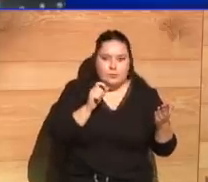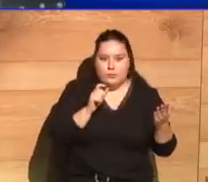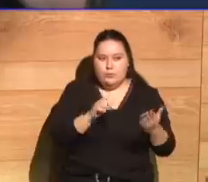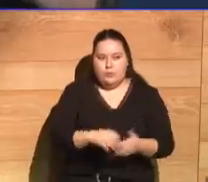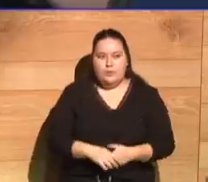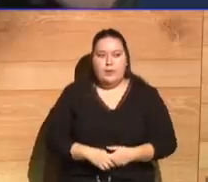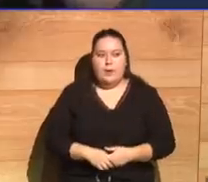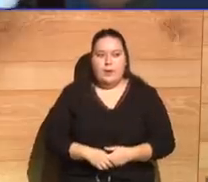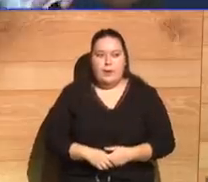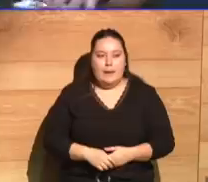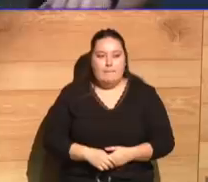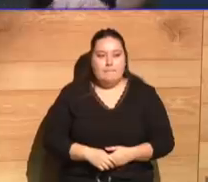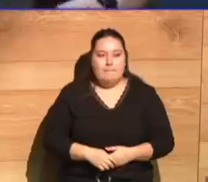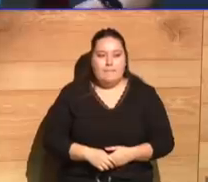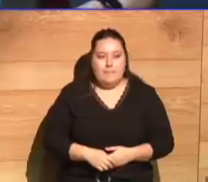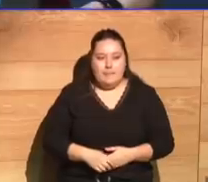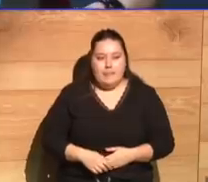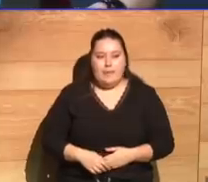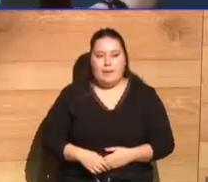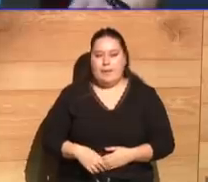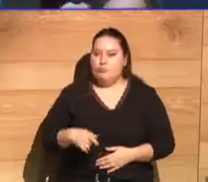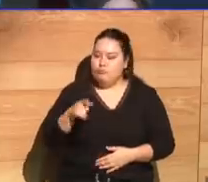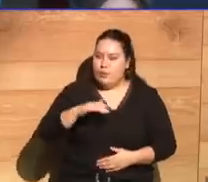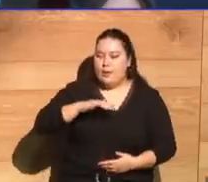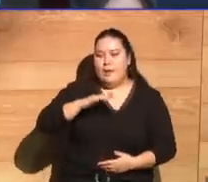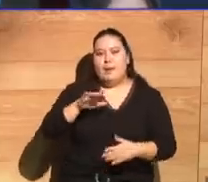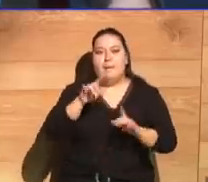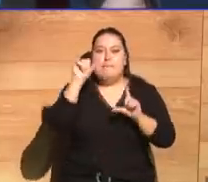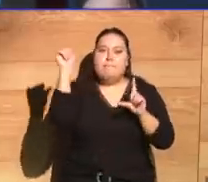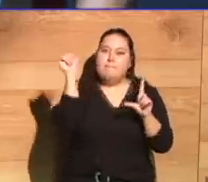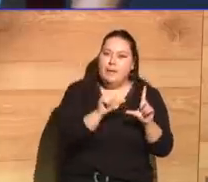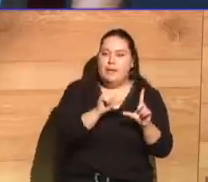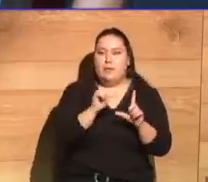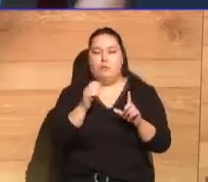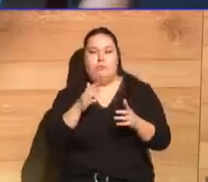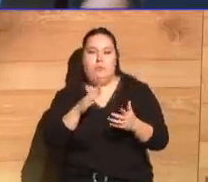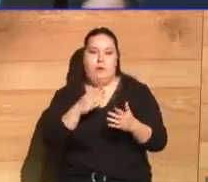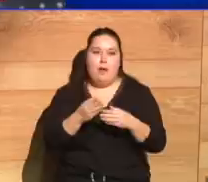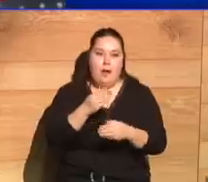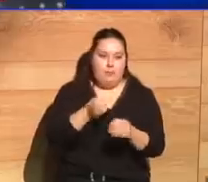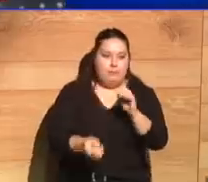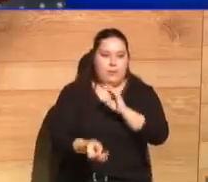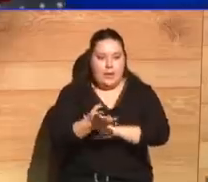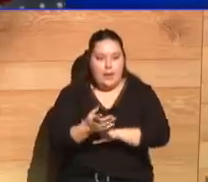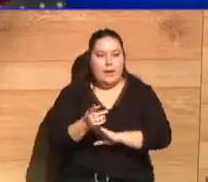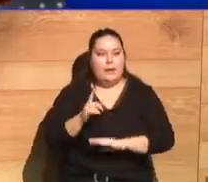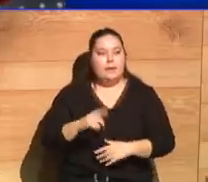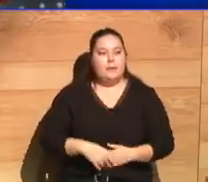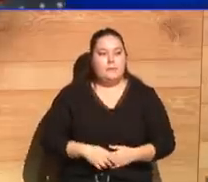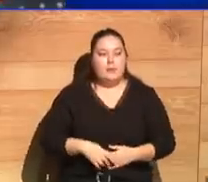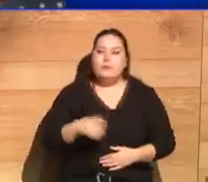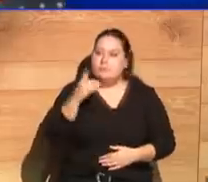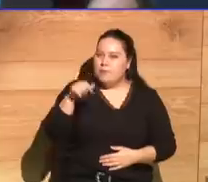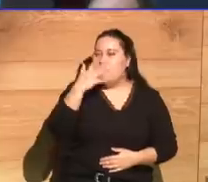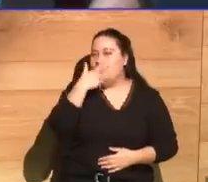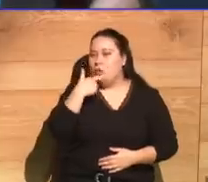extraordinarios. De años también. Capaz de hacer películas en su lugar. Dirigida a Robert De Niro. Pero conocido sobre